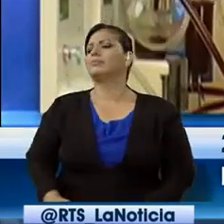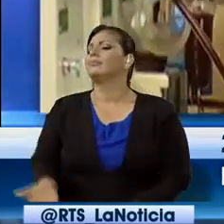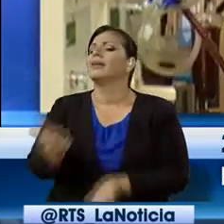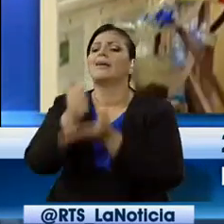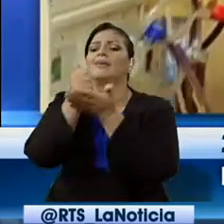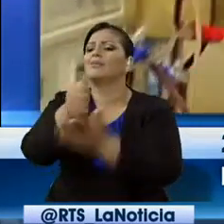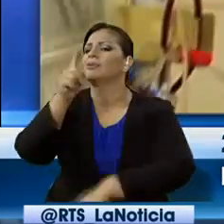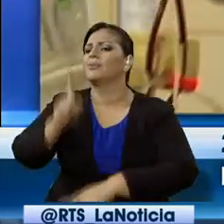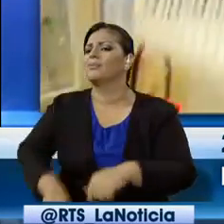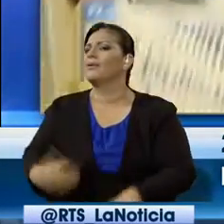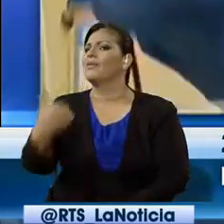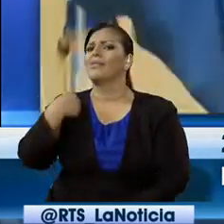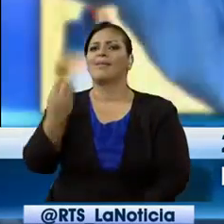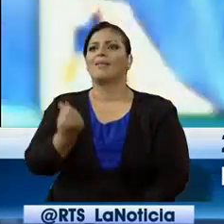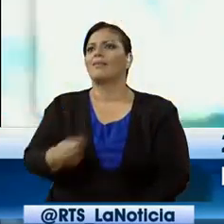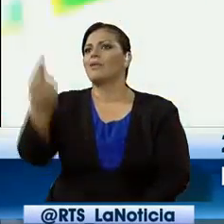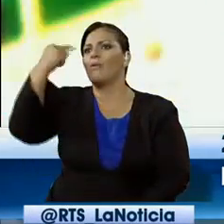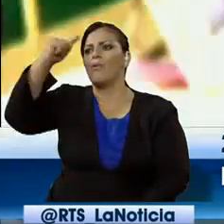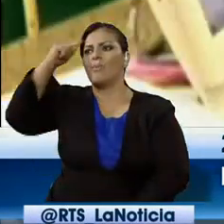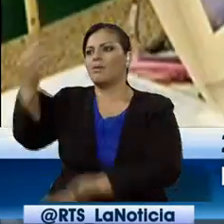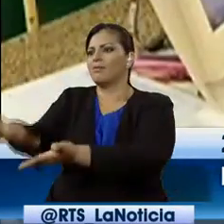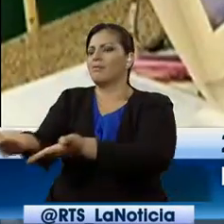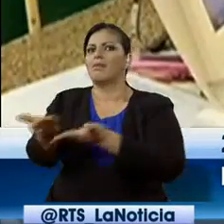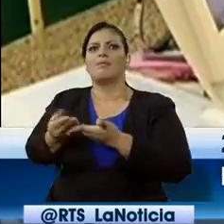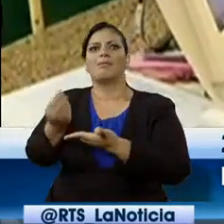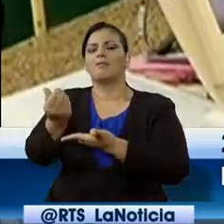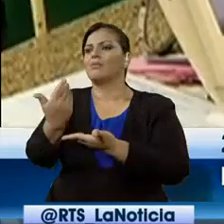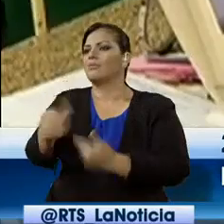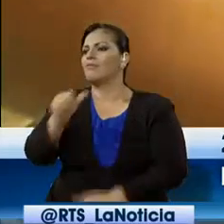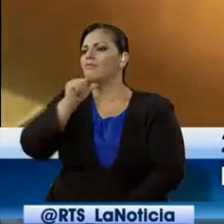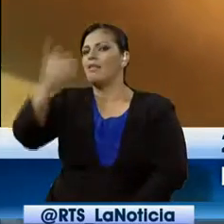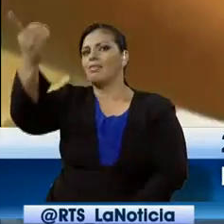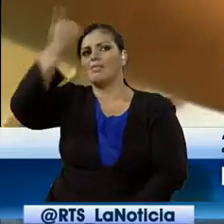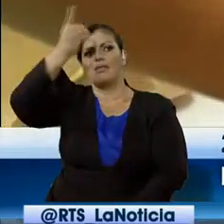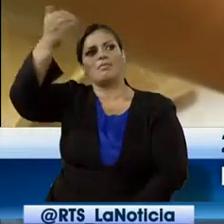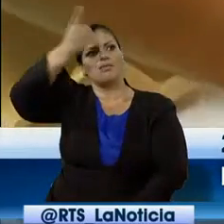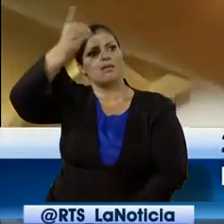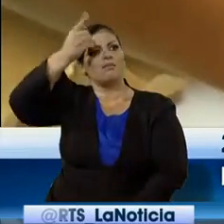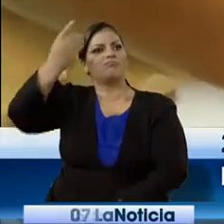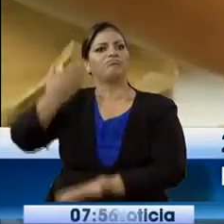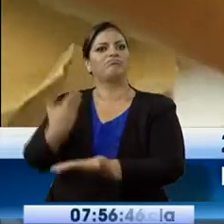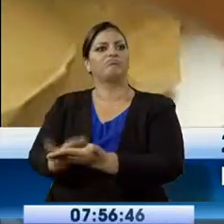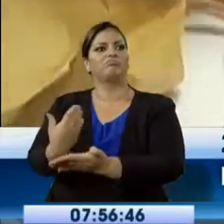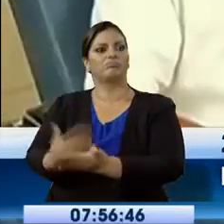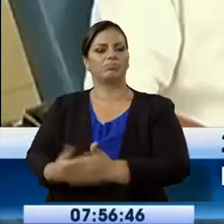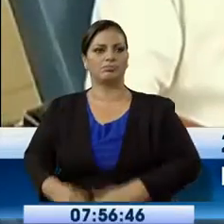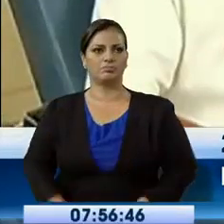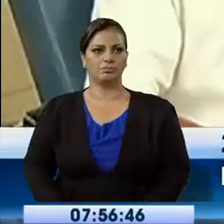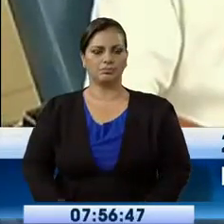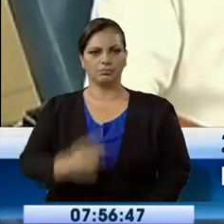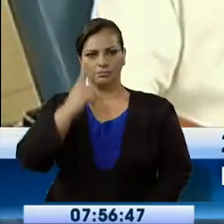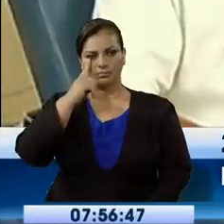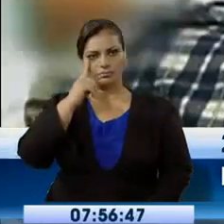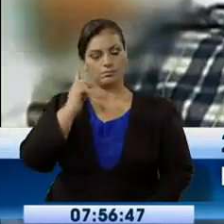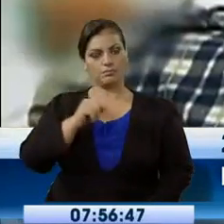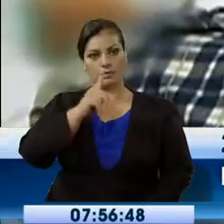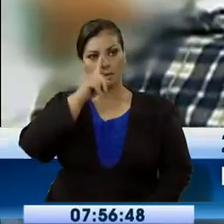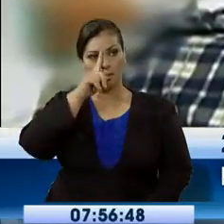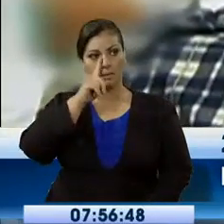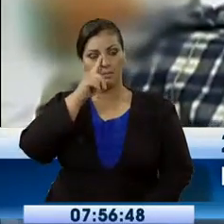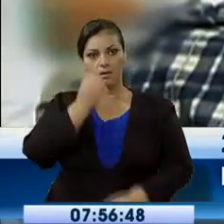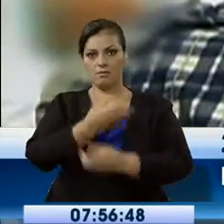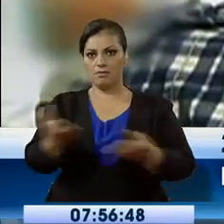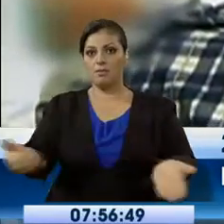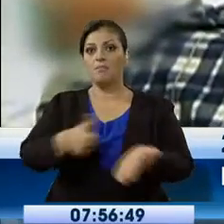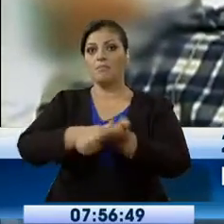adquirir todo lo que se requiere? Los trabajadores también dicen que ha habido retrasos en los pagos de sus sueldos. El